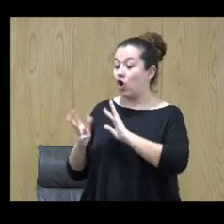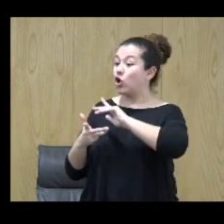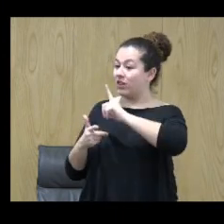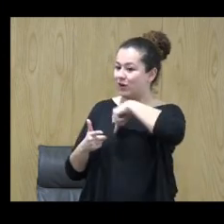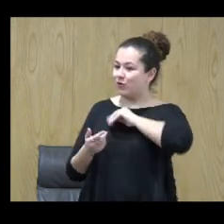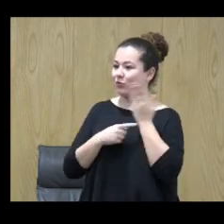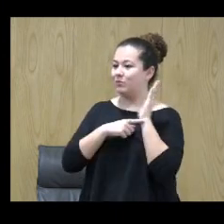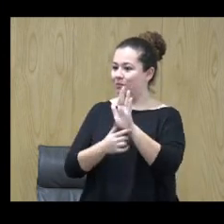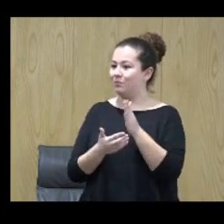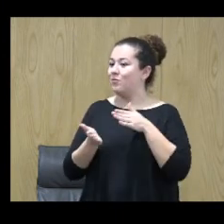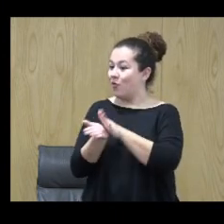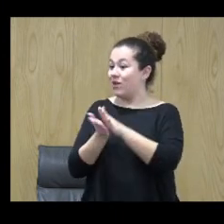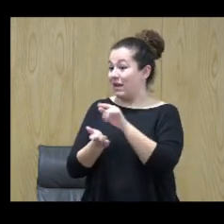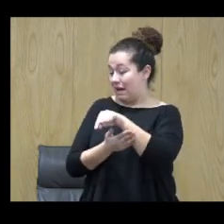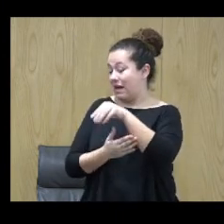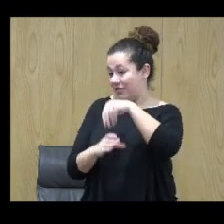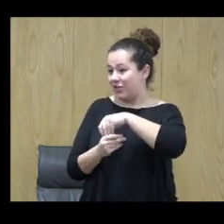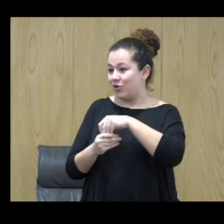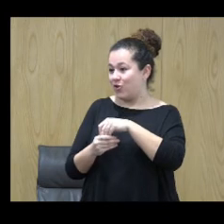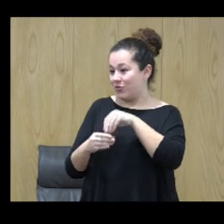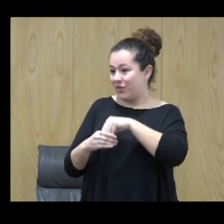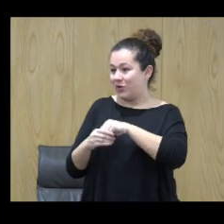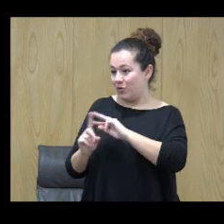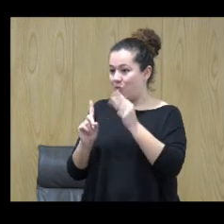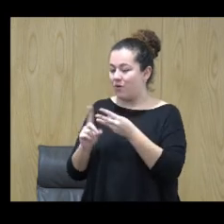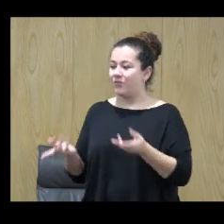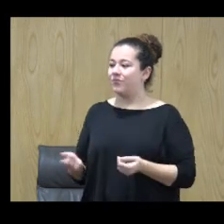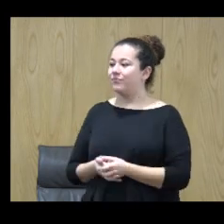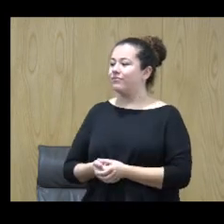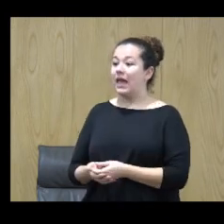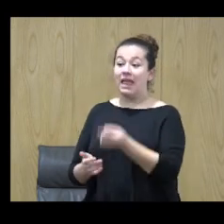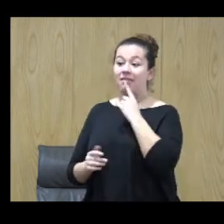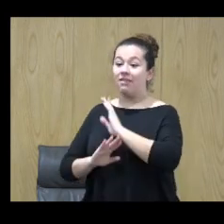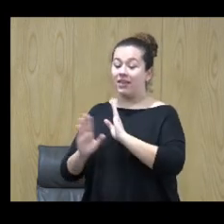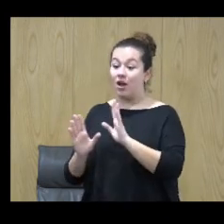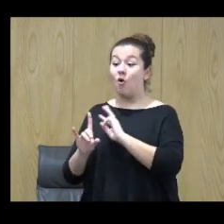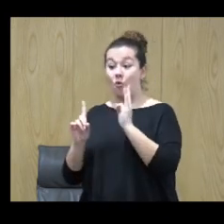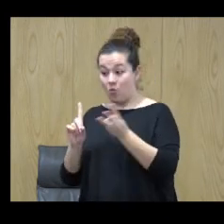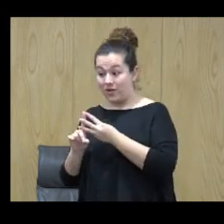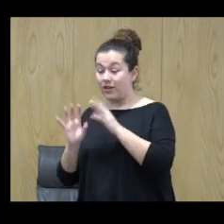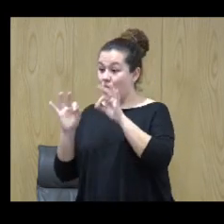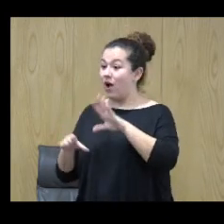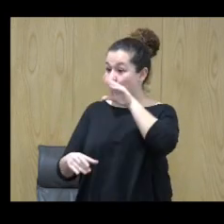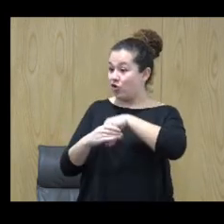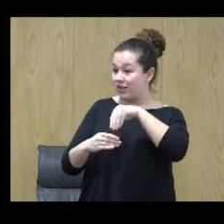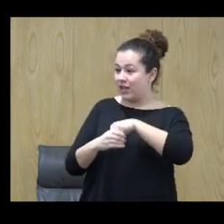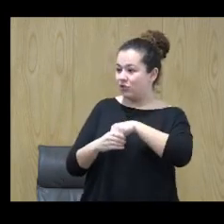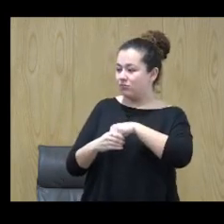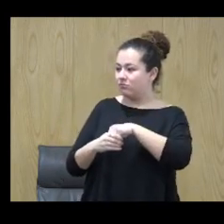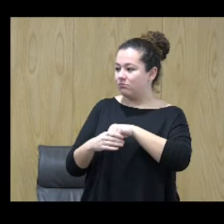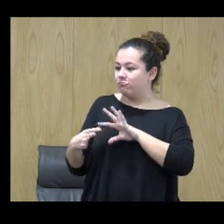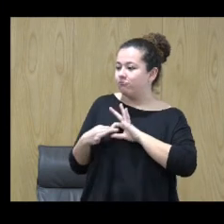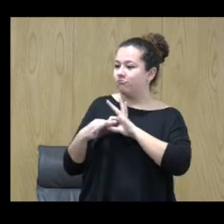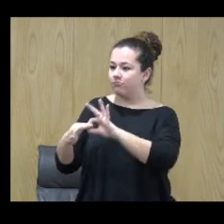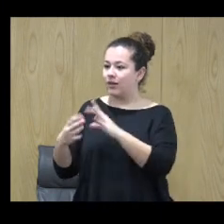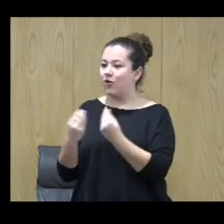publicamos en él, en este medio de comunicación. Y deciros que tanto la web como los contenidos son validados por